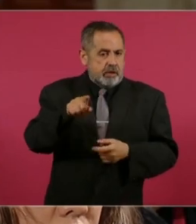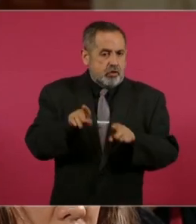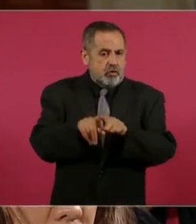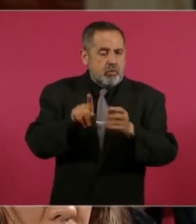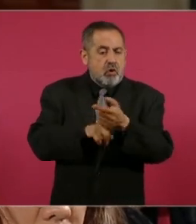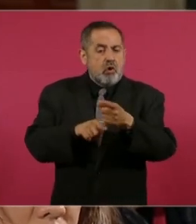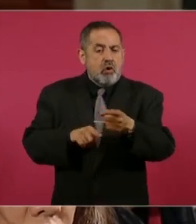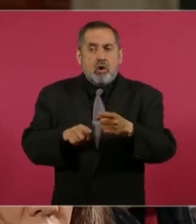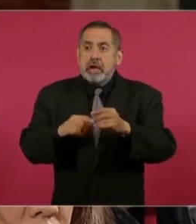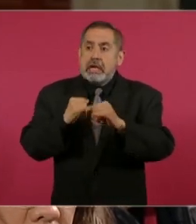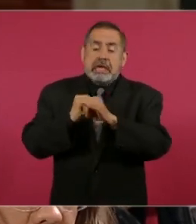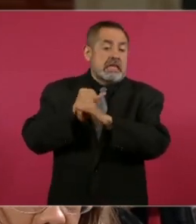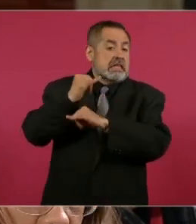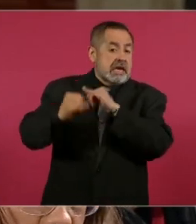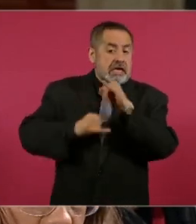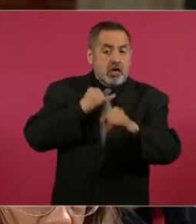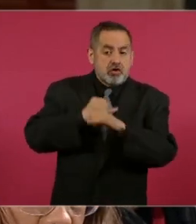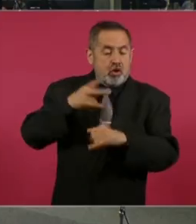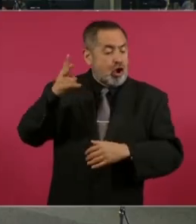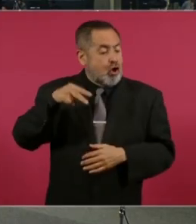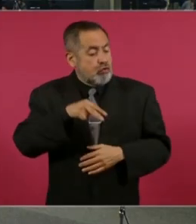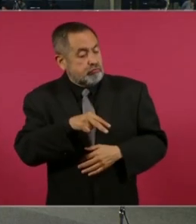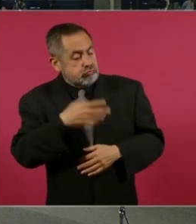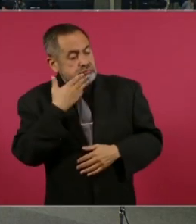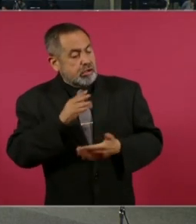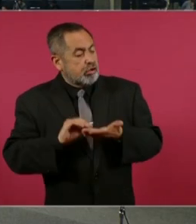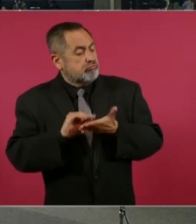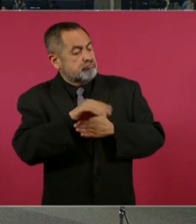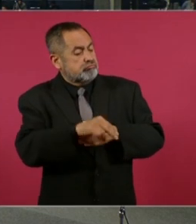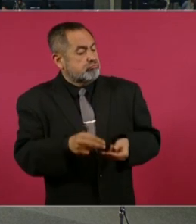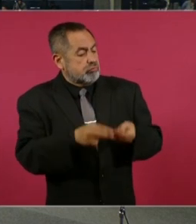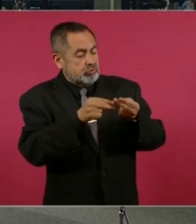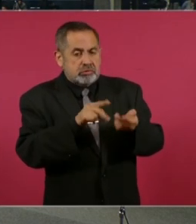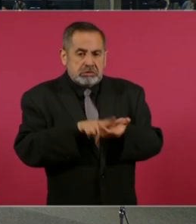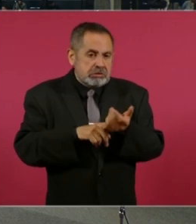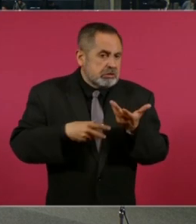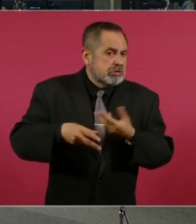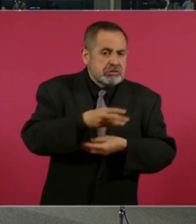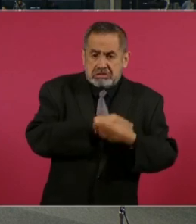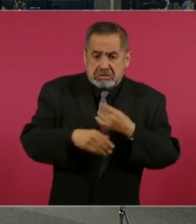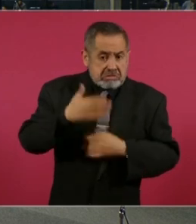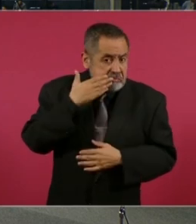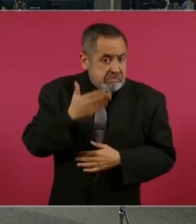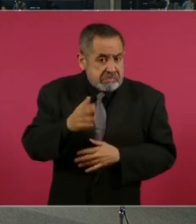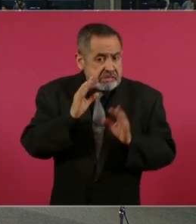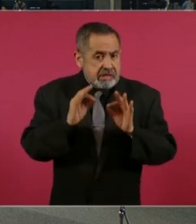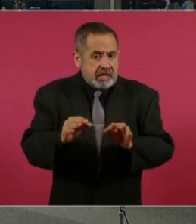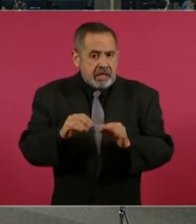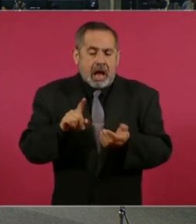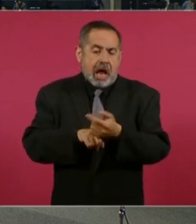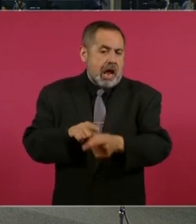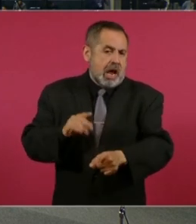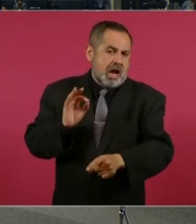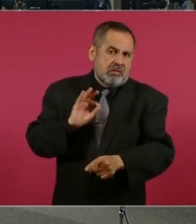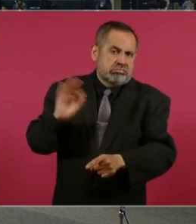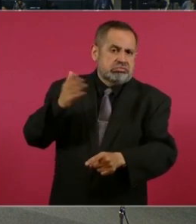a los mercados internacionales y futuro a los mexicanos por la gran infraestructura y el desarrollo de Pemex. También se